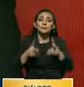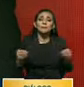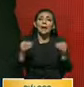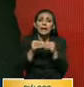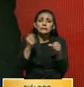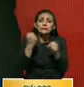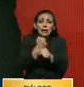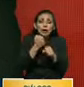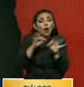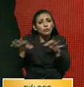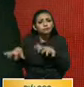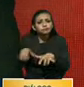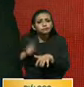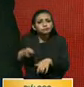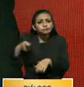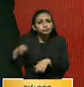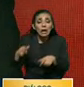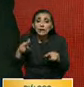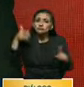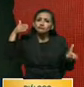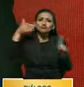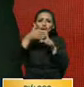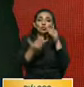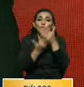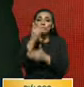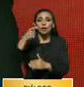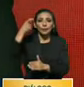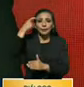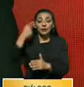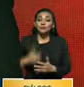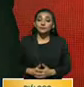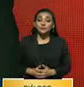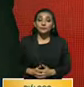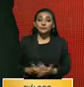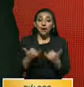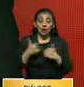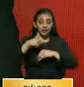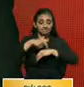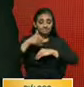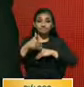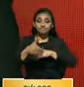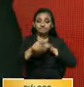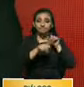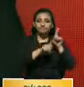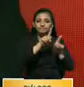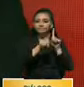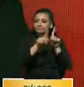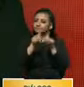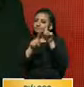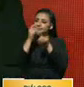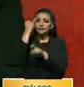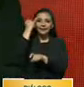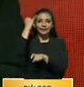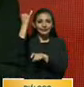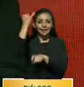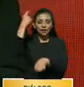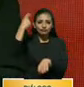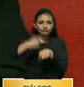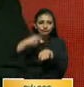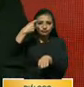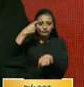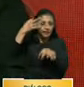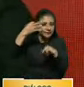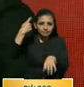empleo serán los retos grandes de un nuevo gobierno. Esperamos en estos minutos la formulación de ideas concretas para